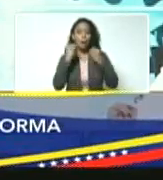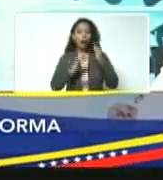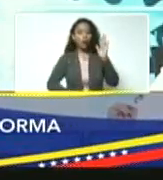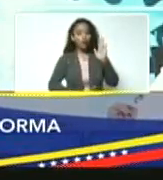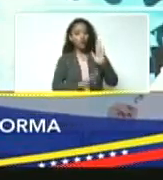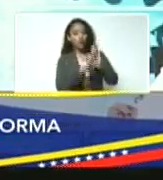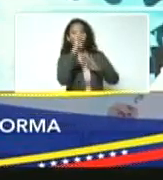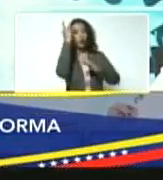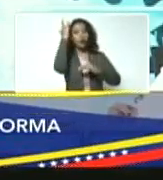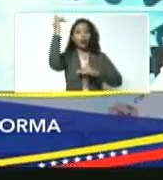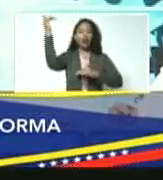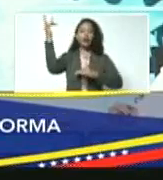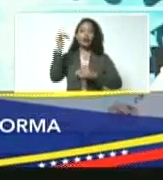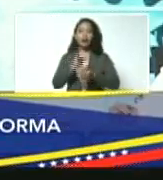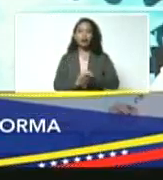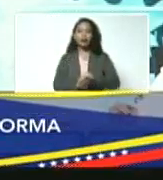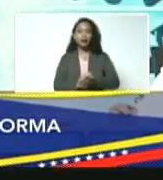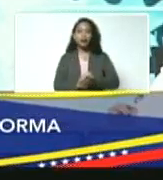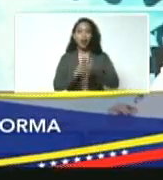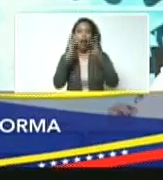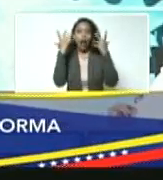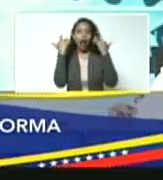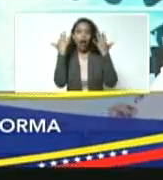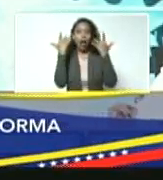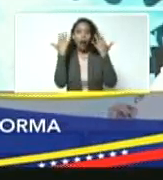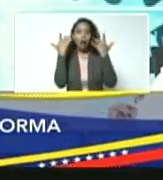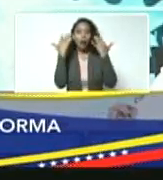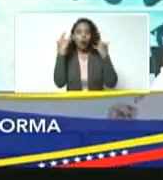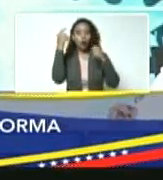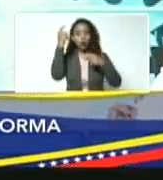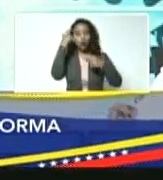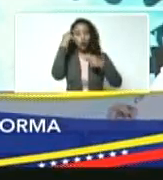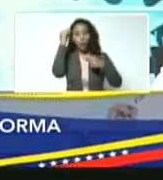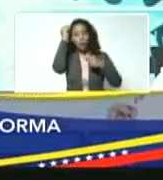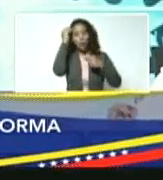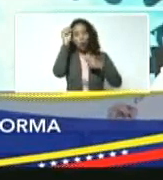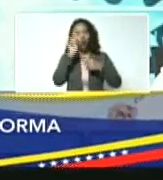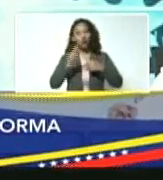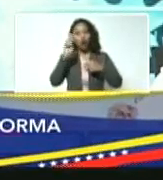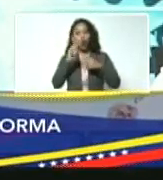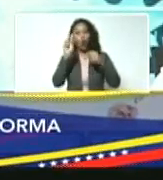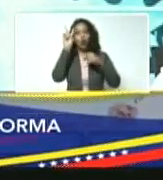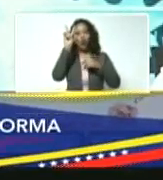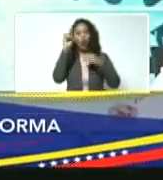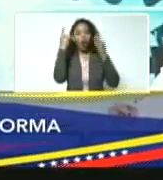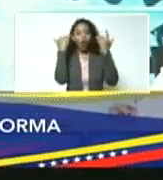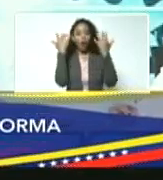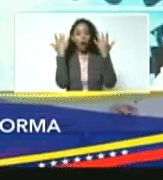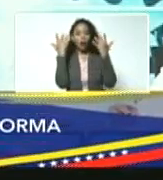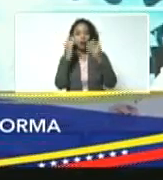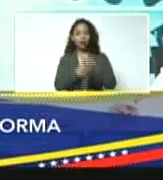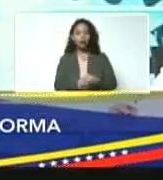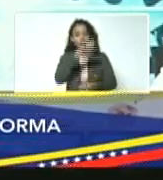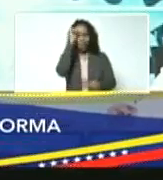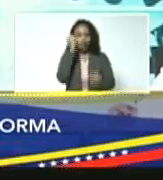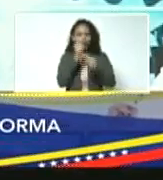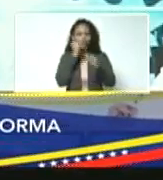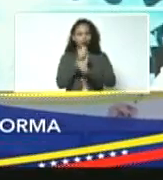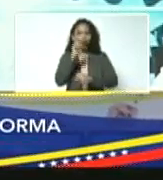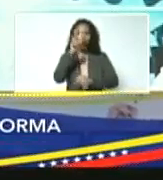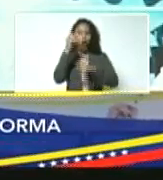su inteligencia y de sus habilidades cognitivas, utilizara sus dos manos, trabajara con sus